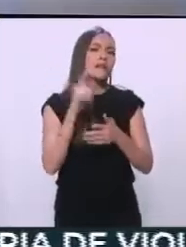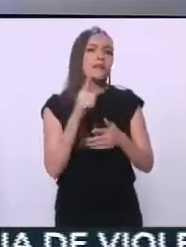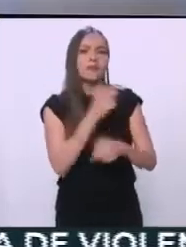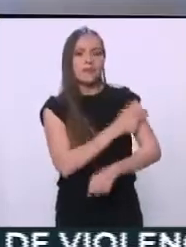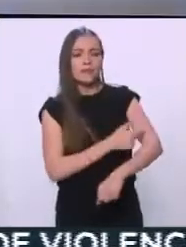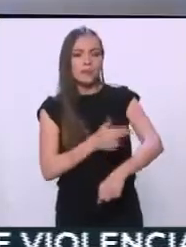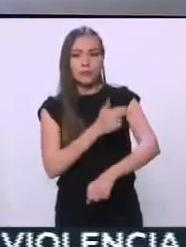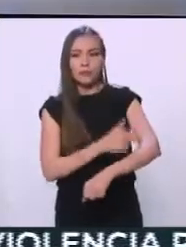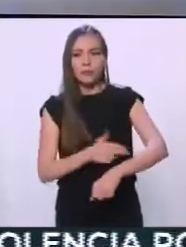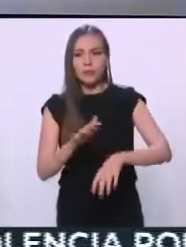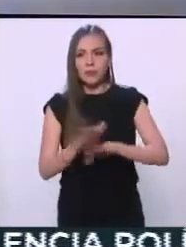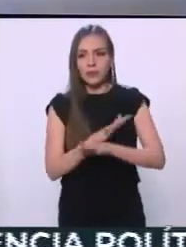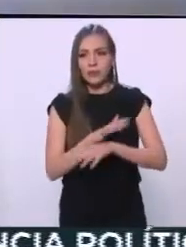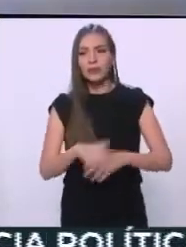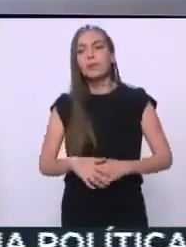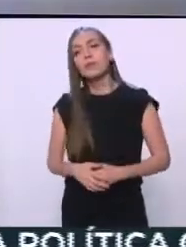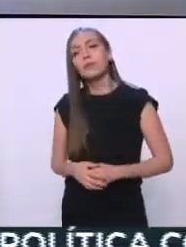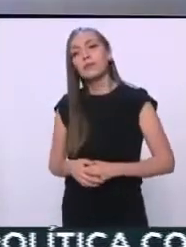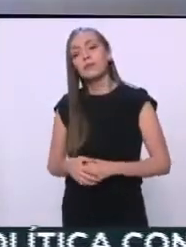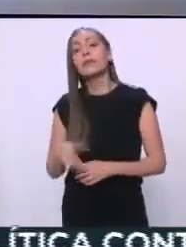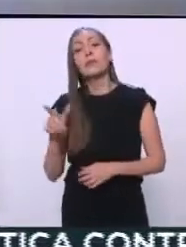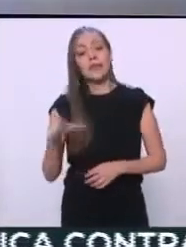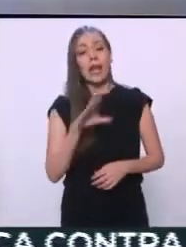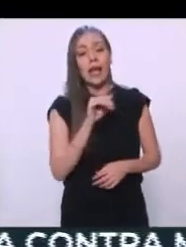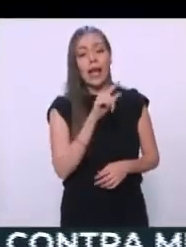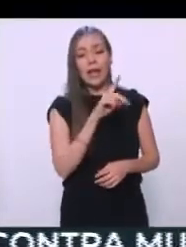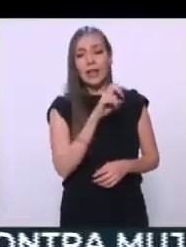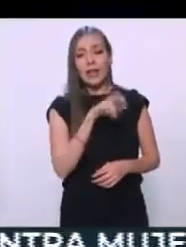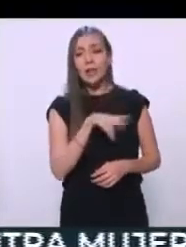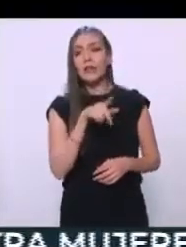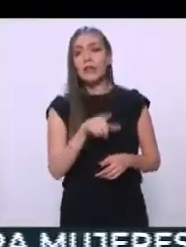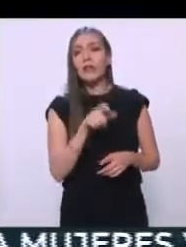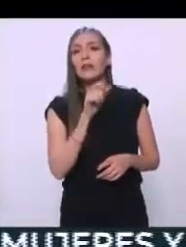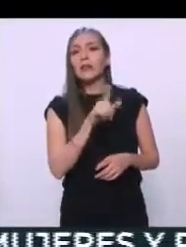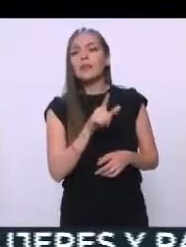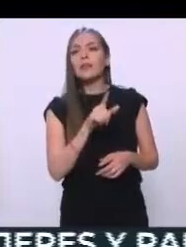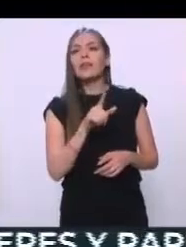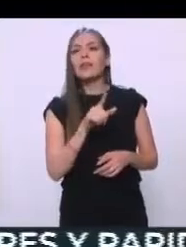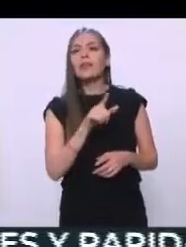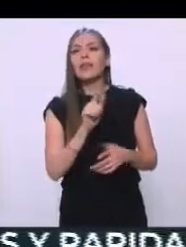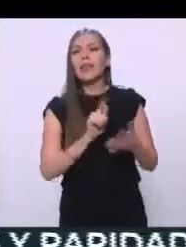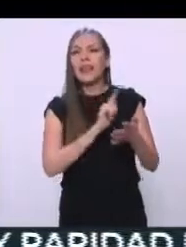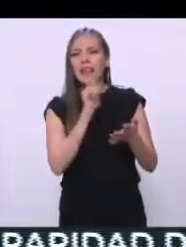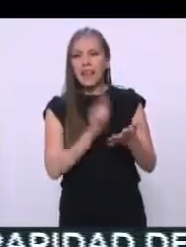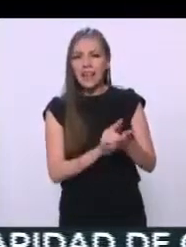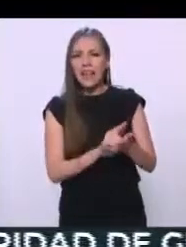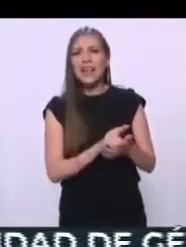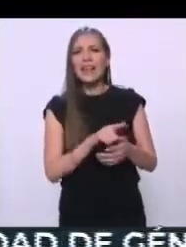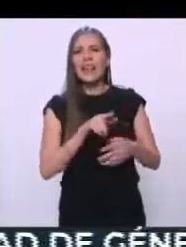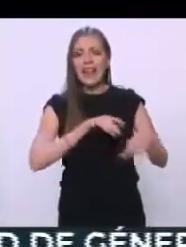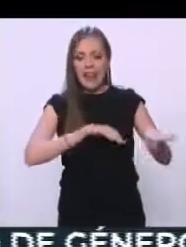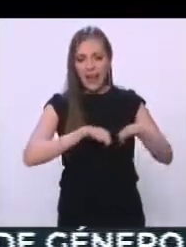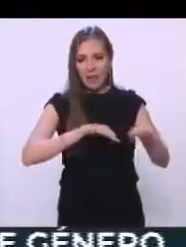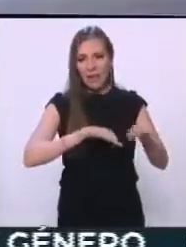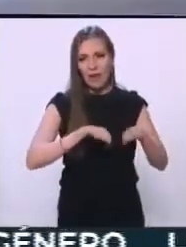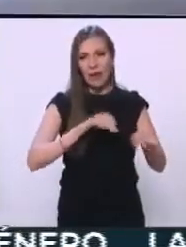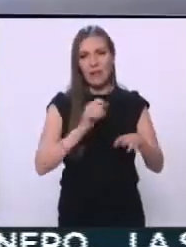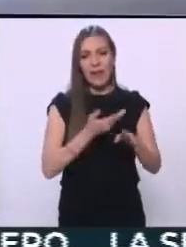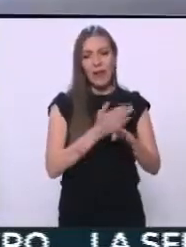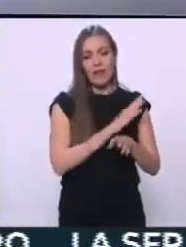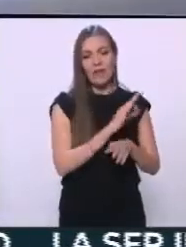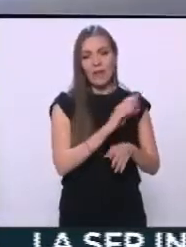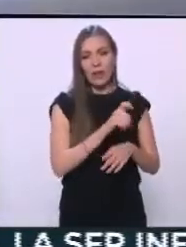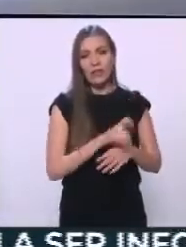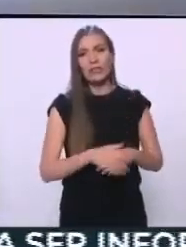Calderón fue el primero en sacar las reformas estructurales de Peña Nieto, la reforma laboral. Bueno, hasta el avión. Impulsada por... ¿Sí? Hasta el